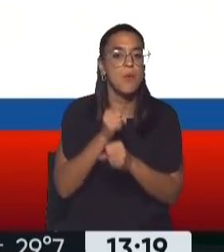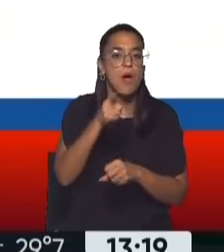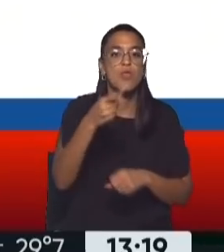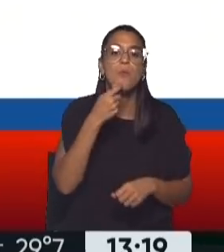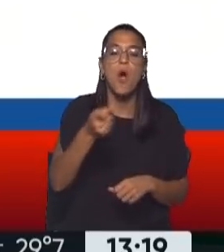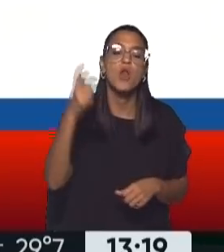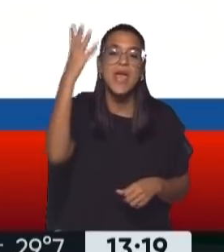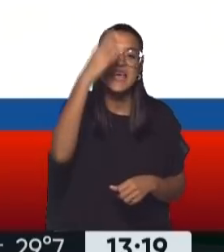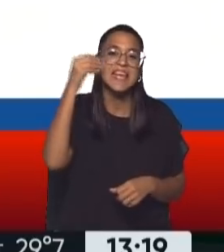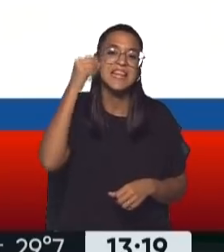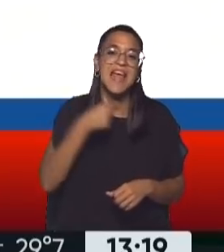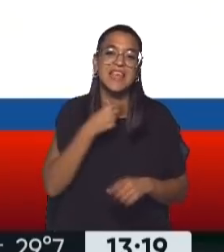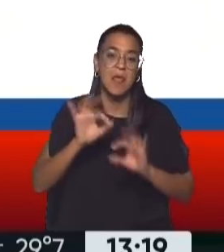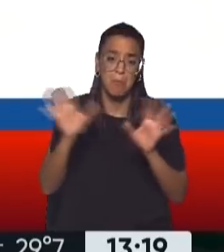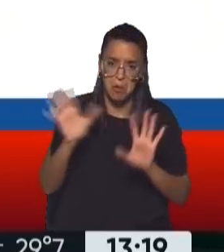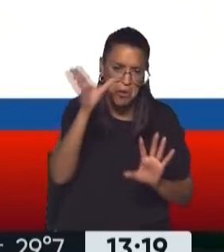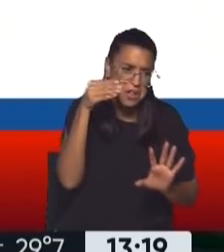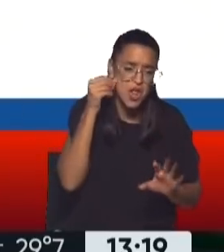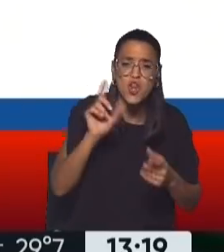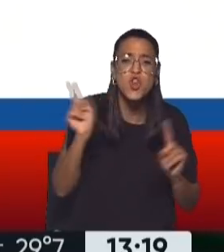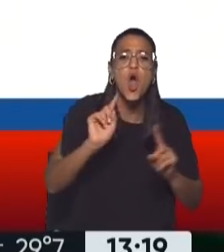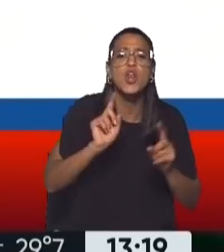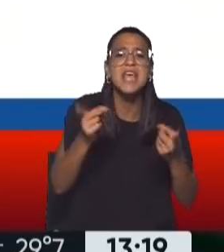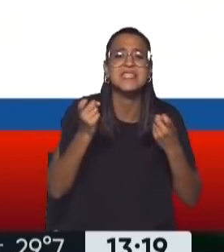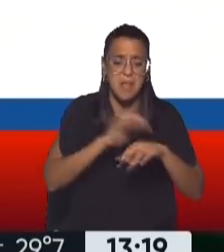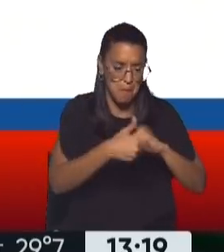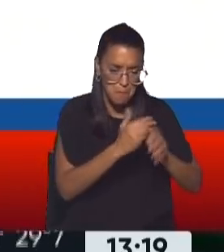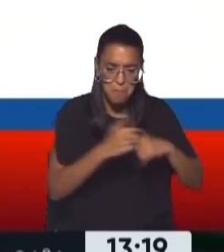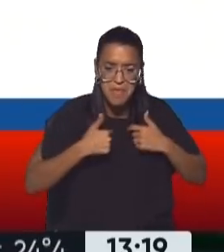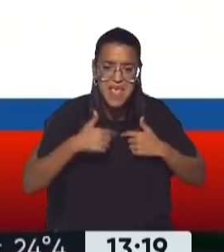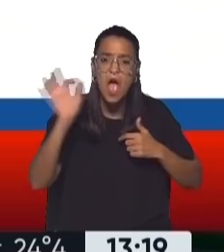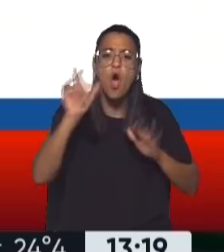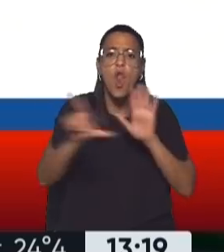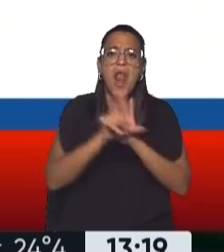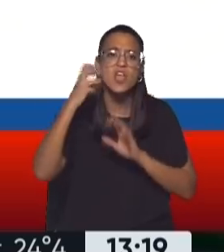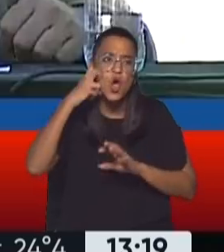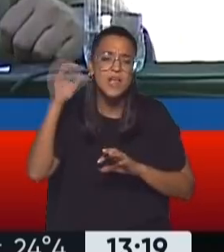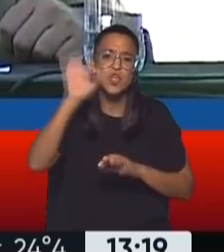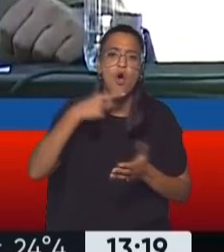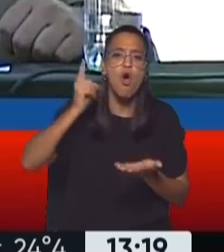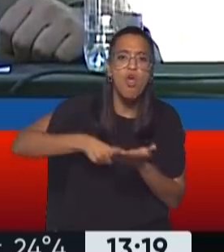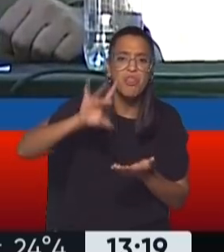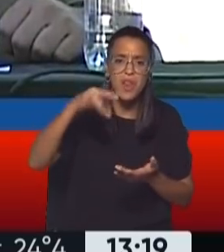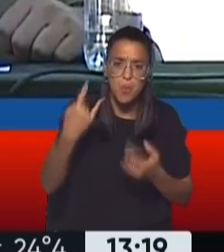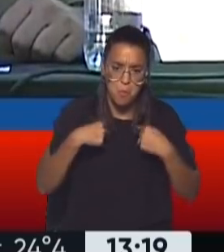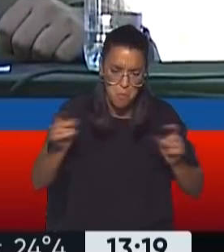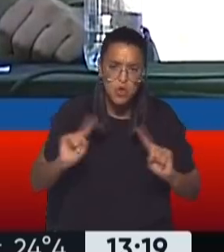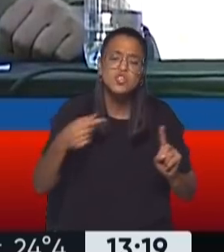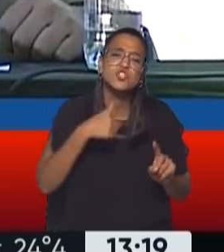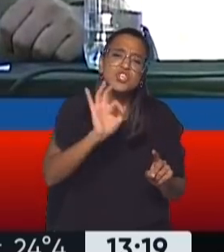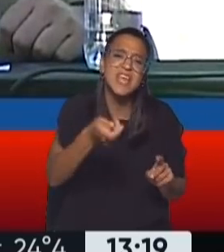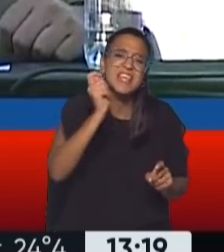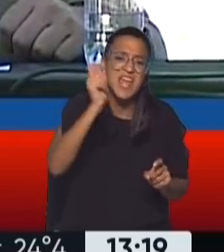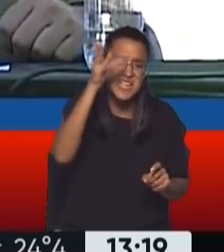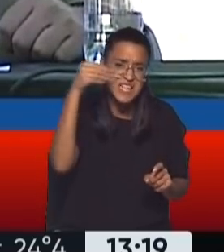de Cristina. Cristina no necesita ninguna ley mía, ni ninguna ley del Congreso, ningún decreto mío. Yo sé quién es